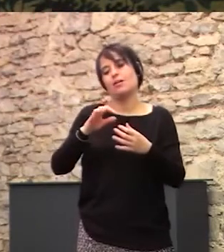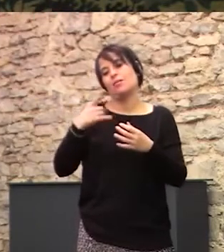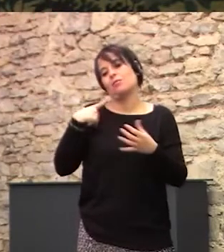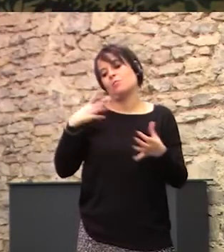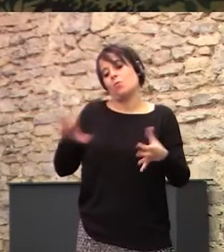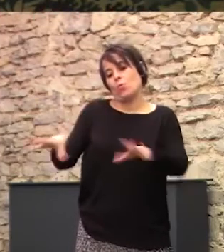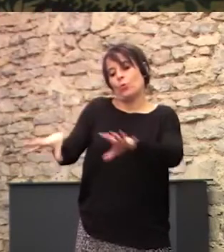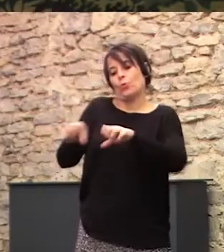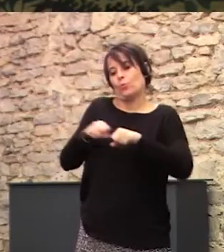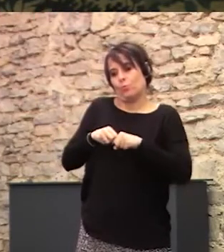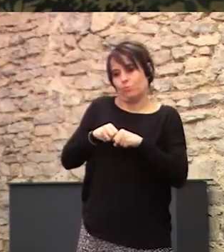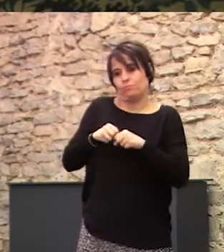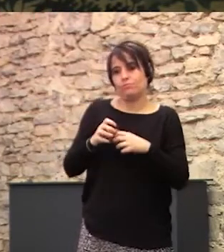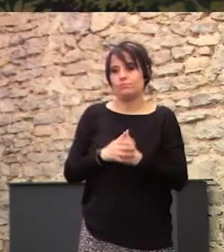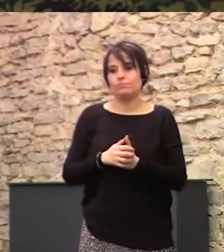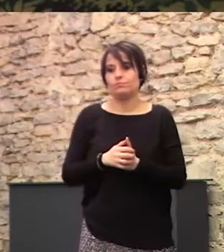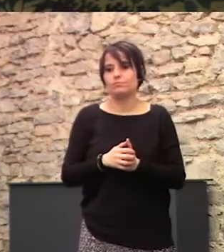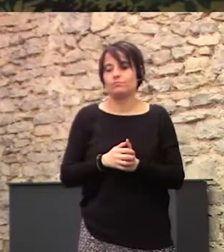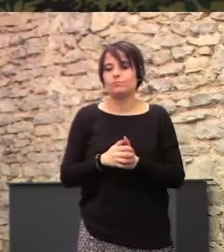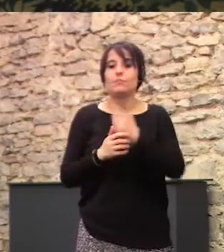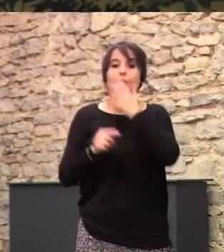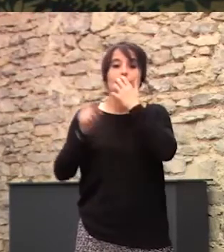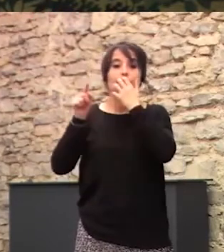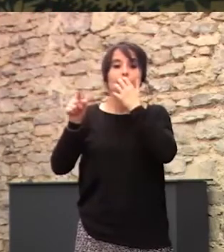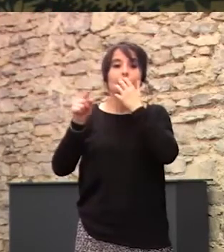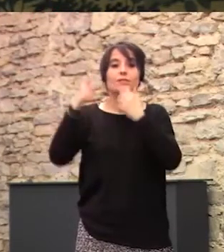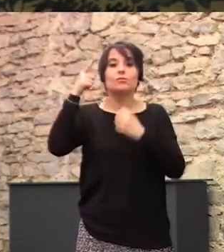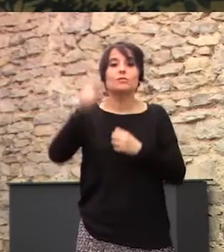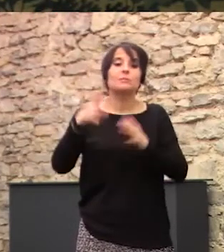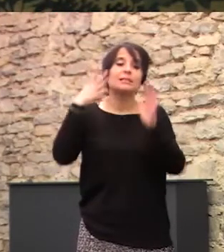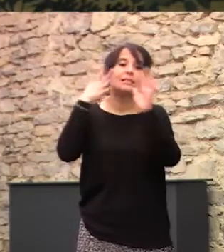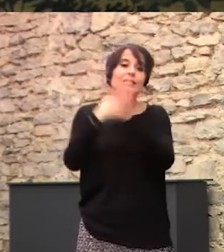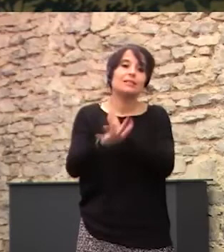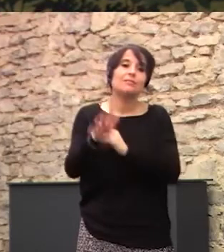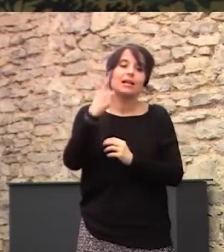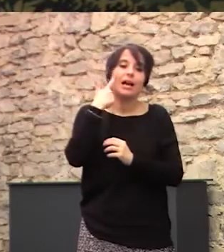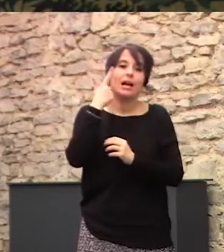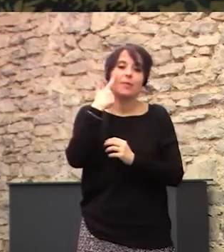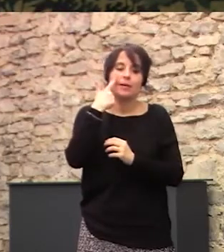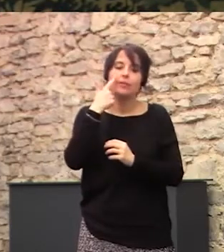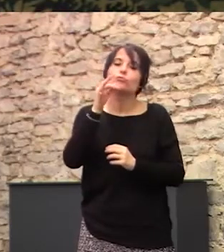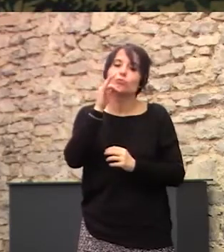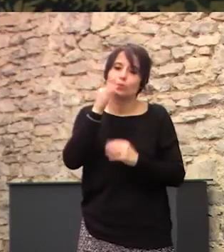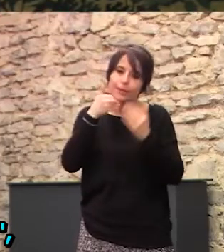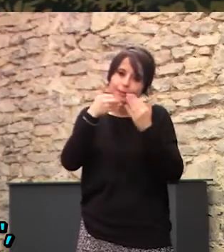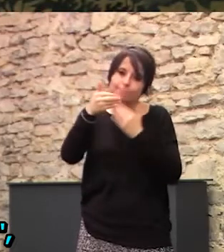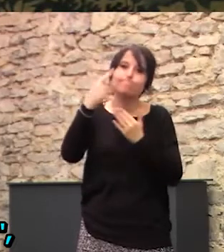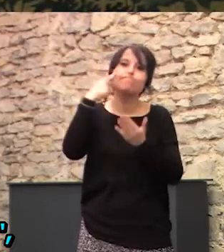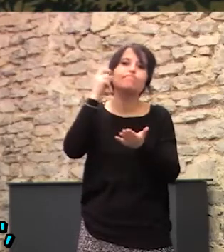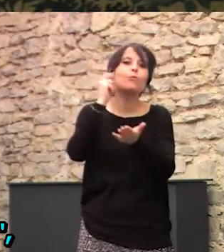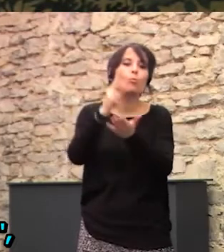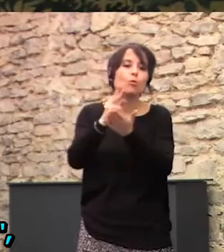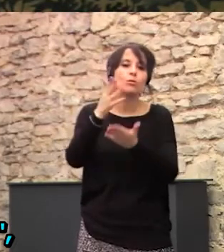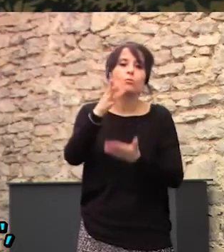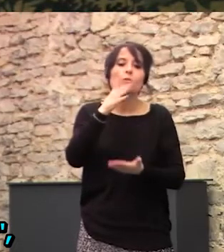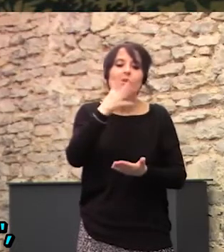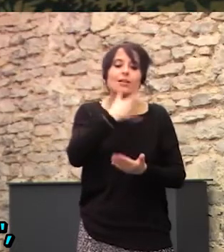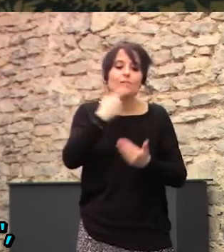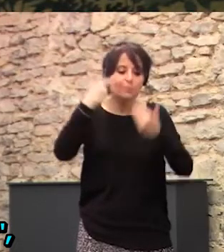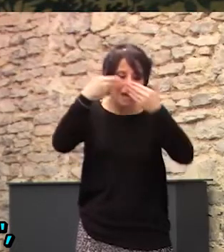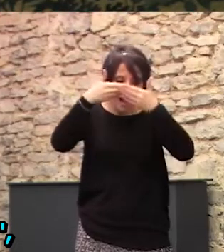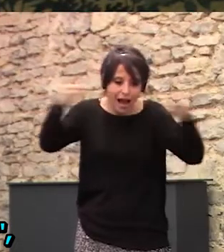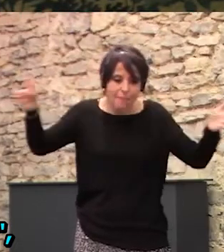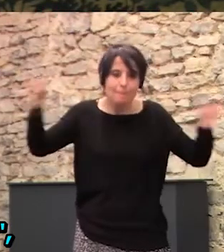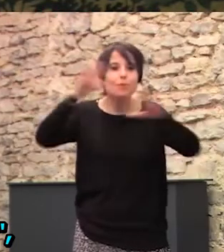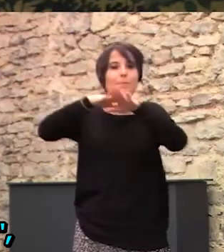polarizado. Y eso también, bueno, tienen su desafío, porque cuando digo una óptica más amplia de